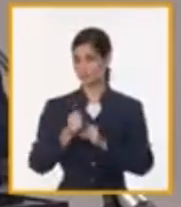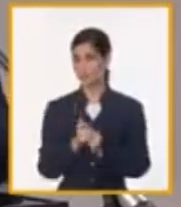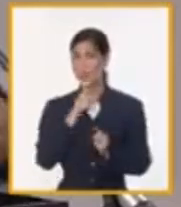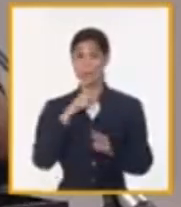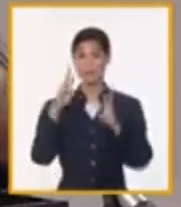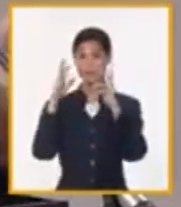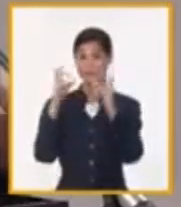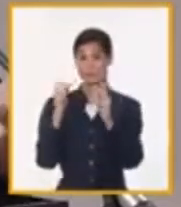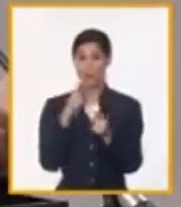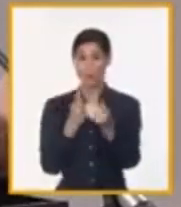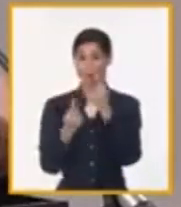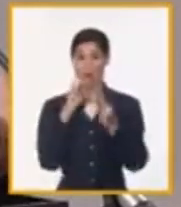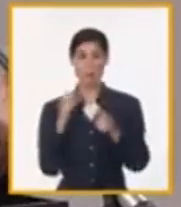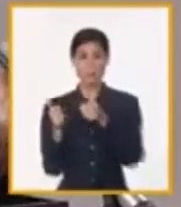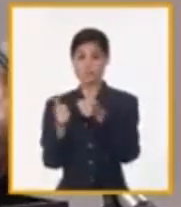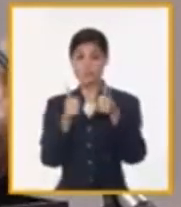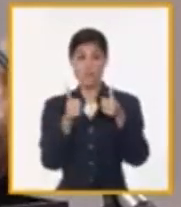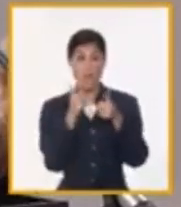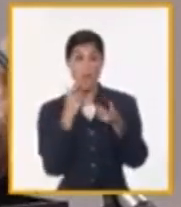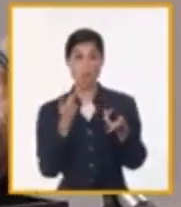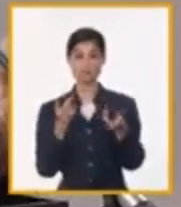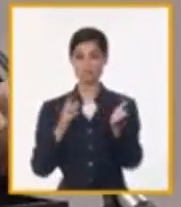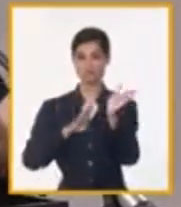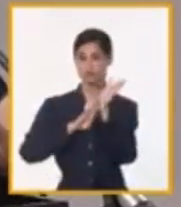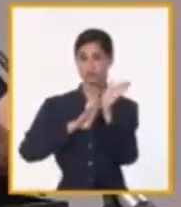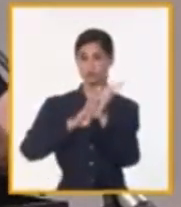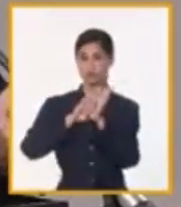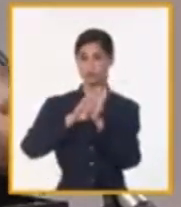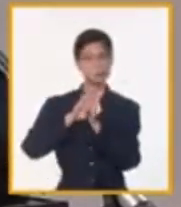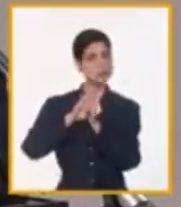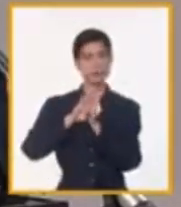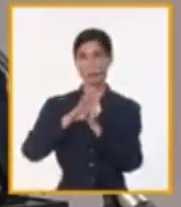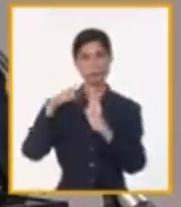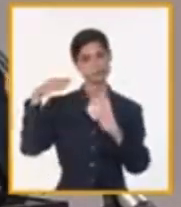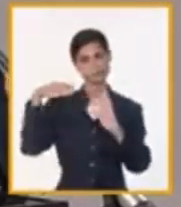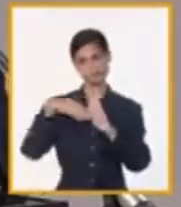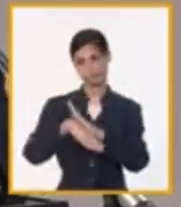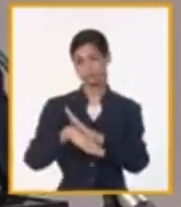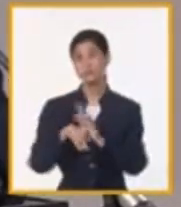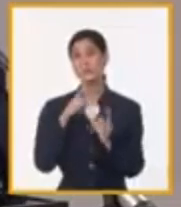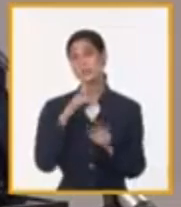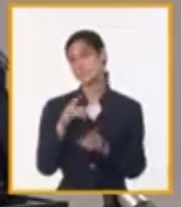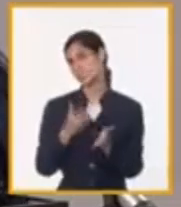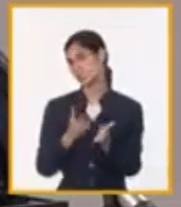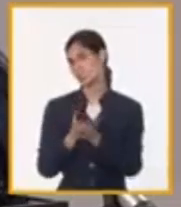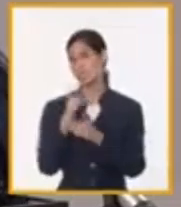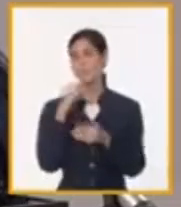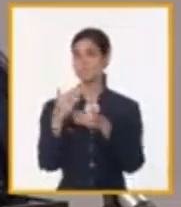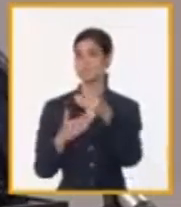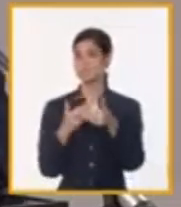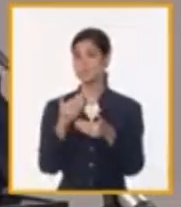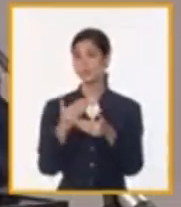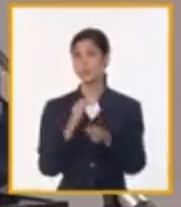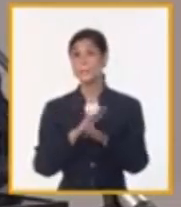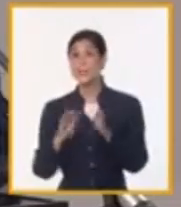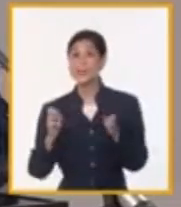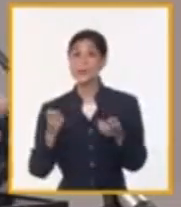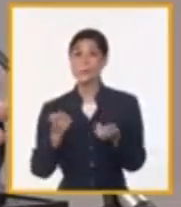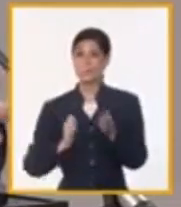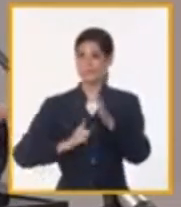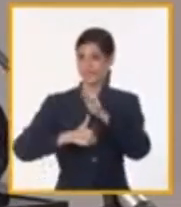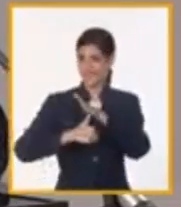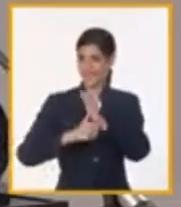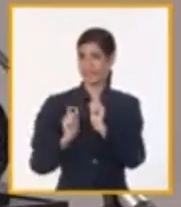positivos otra situación que a ojos de la población a el presidente nooa no ha sabido resolver todo esto